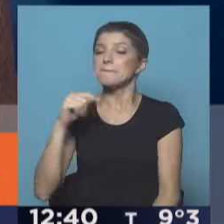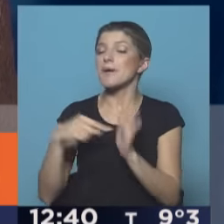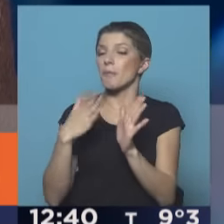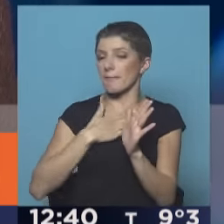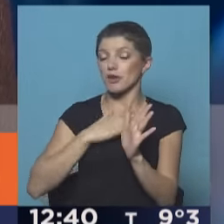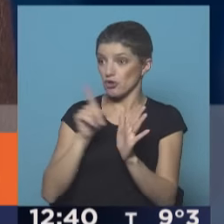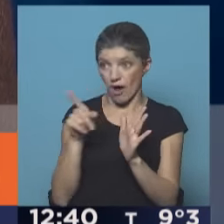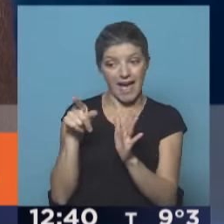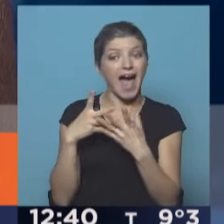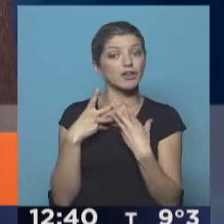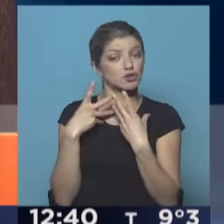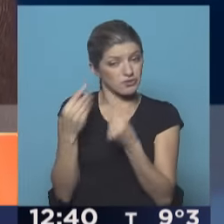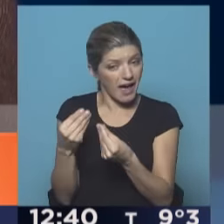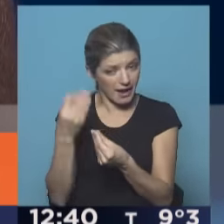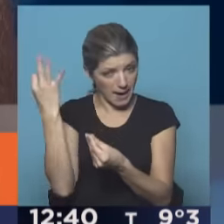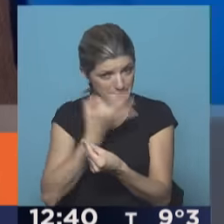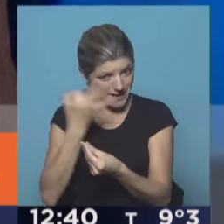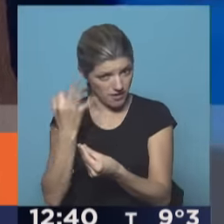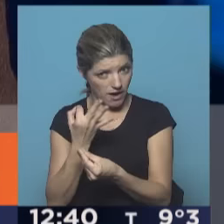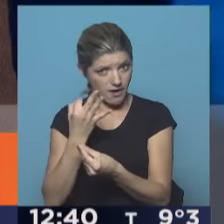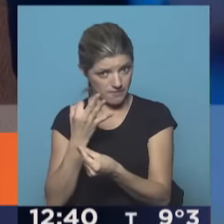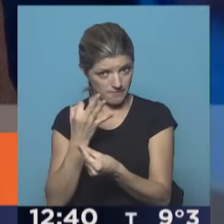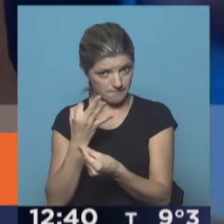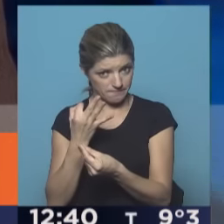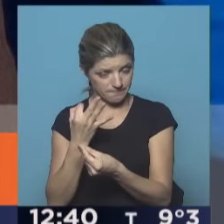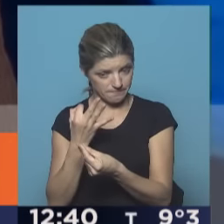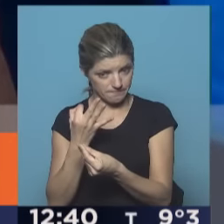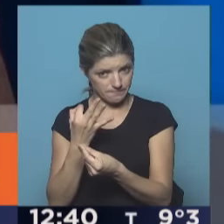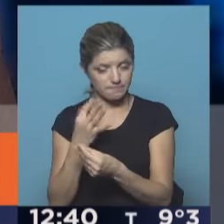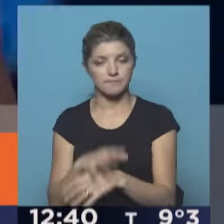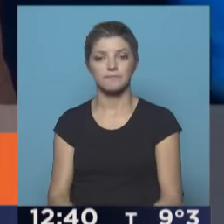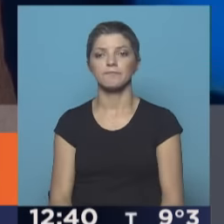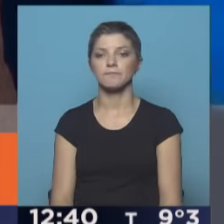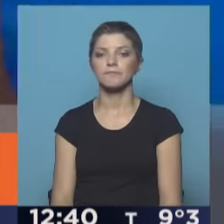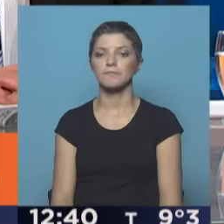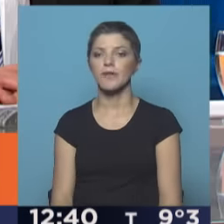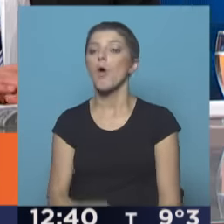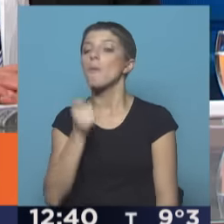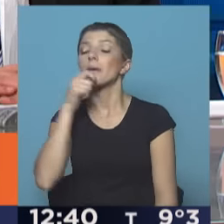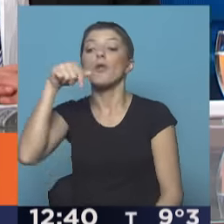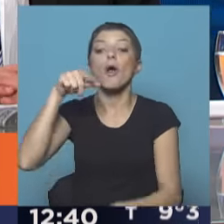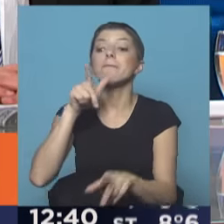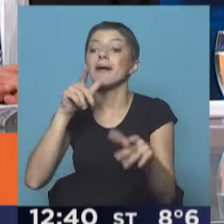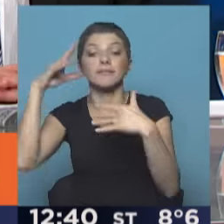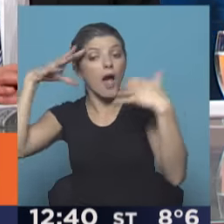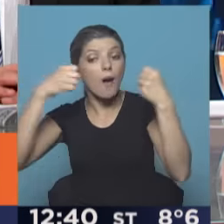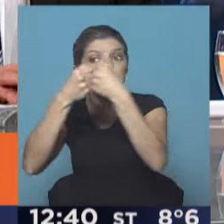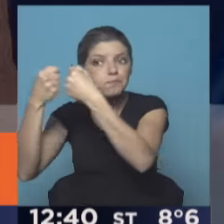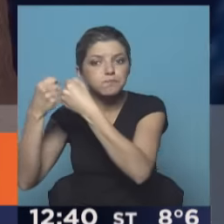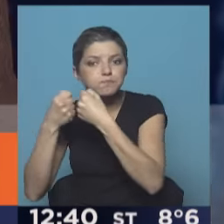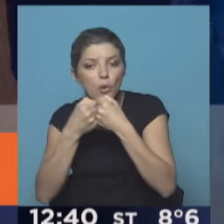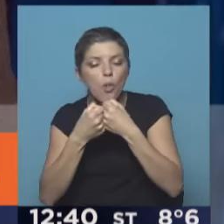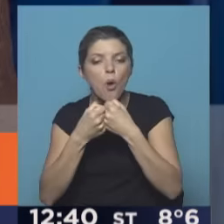facilitaría eh la intervención ese acuerdo que eh Aparentemente se está logrando para por lo menos